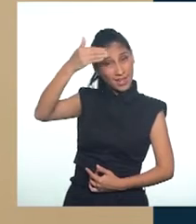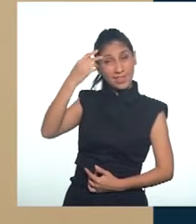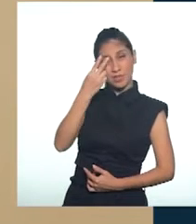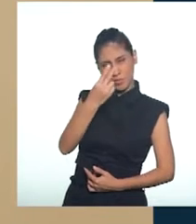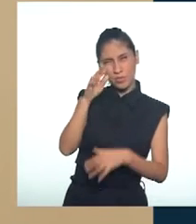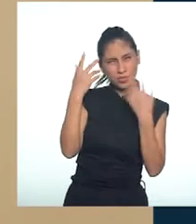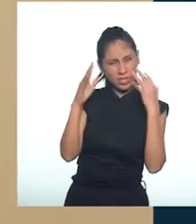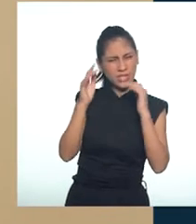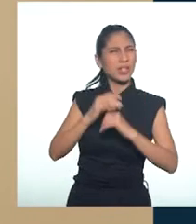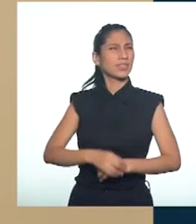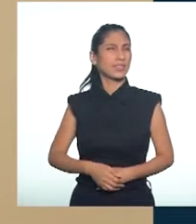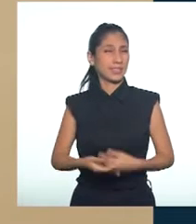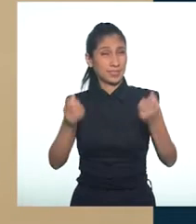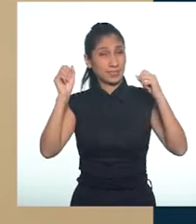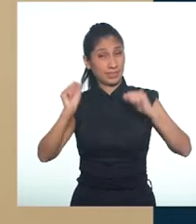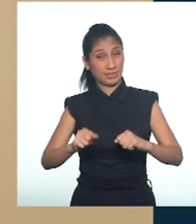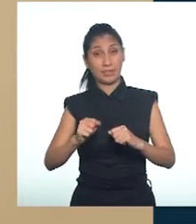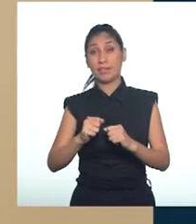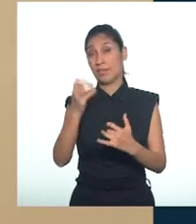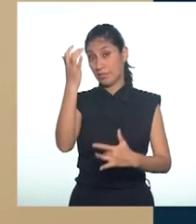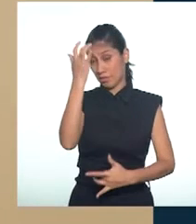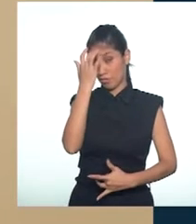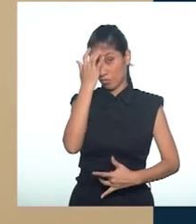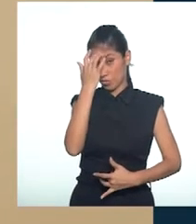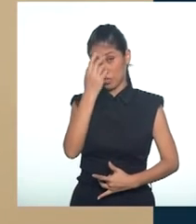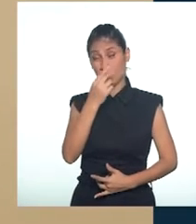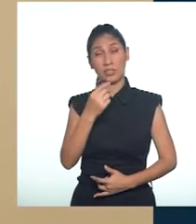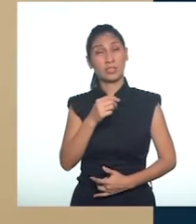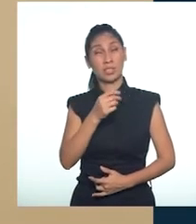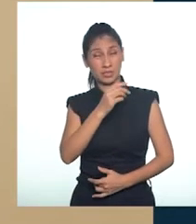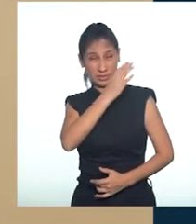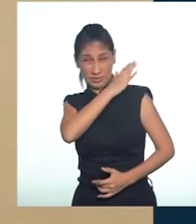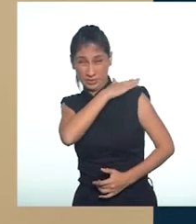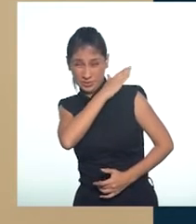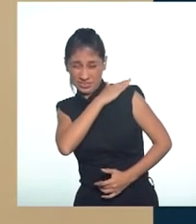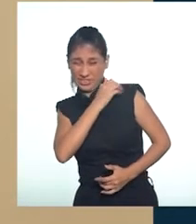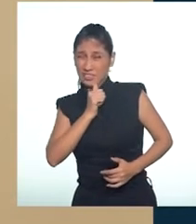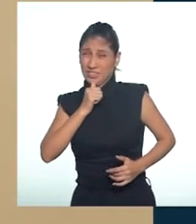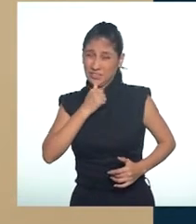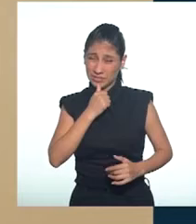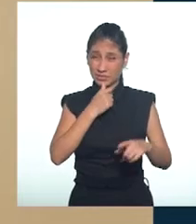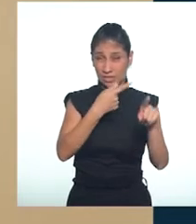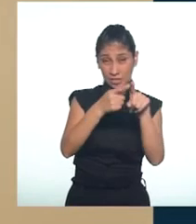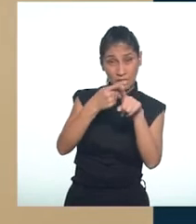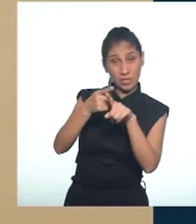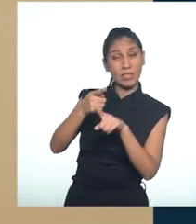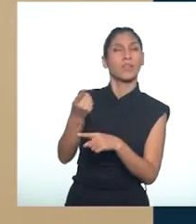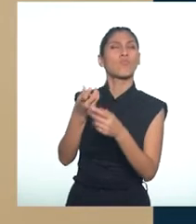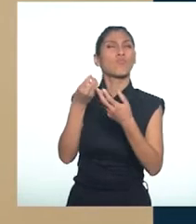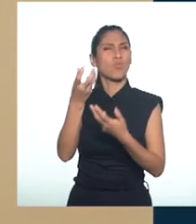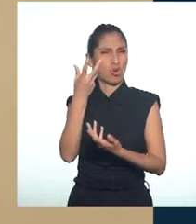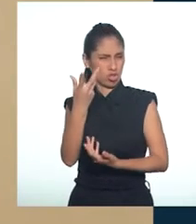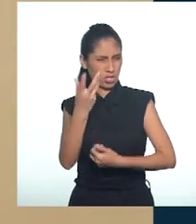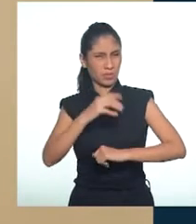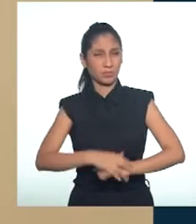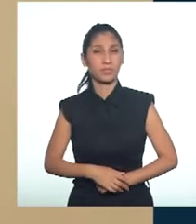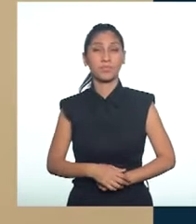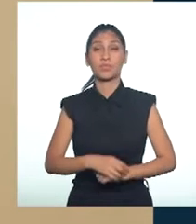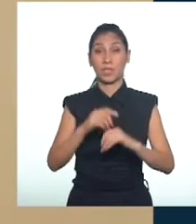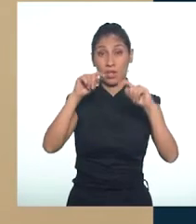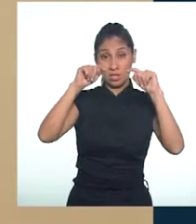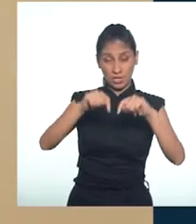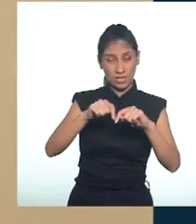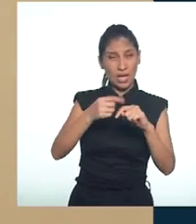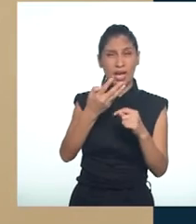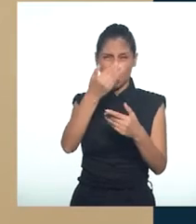días anteriores. Y es que ese tipo de enfermedades infecciosas son originadas por distintos agentes, de